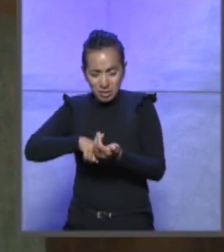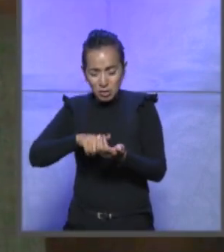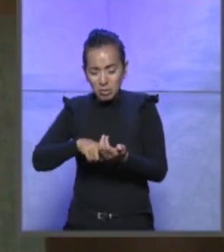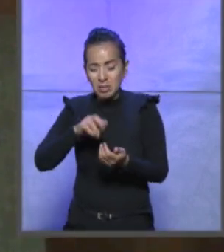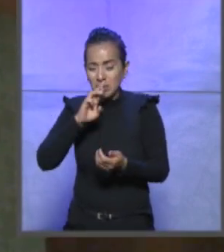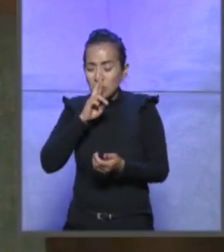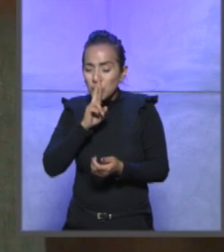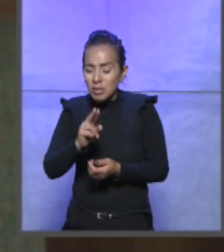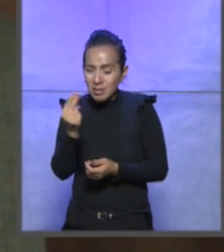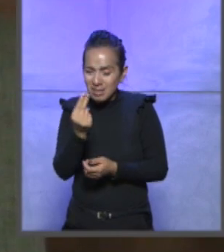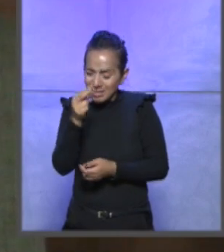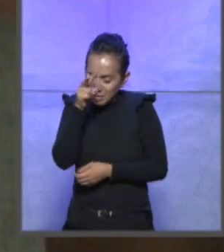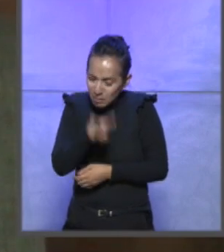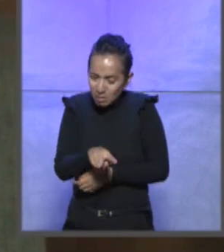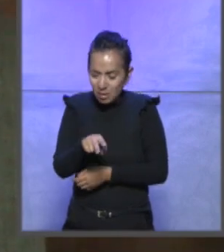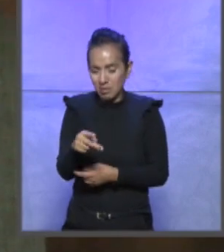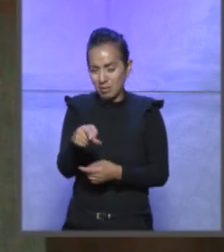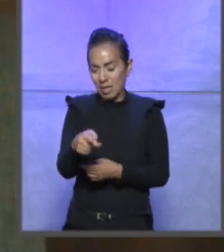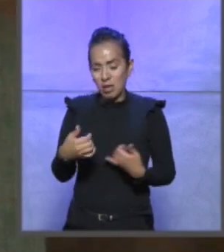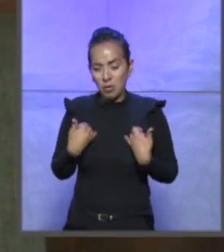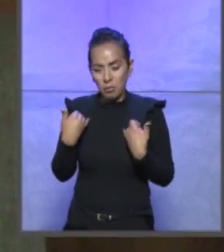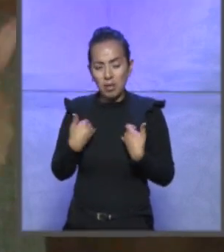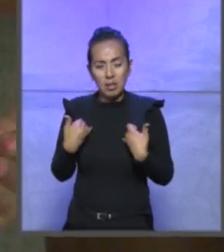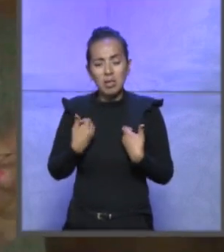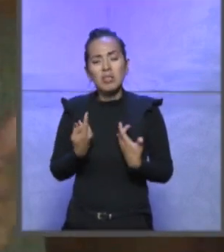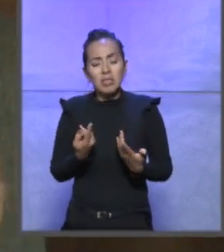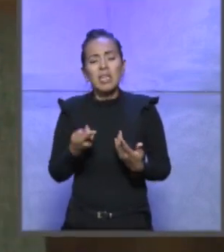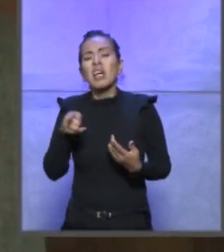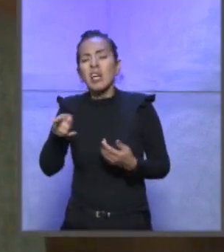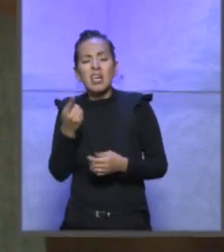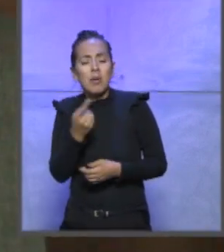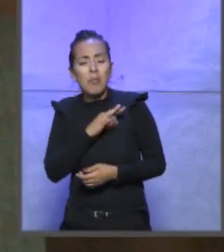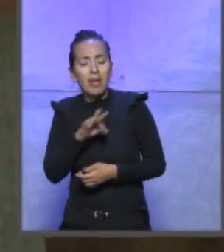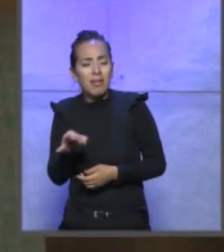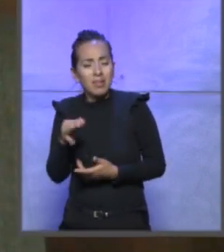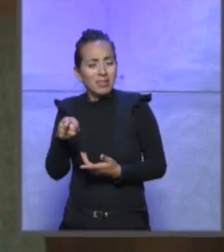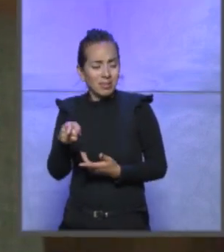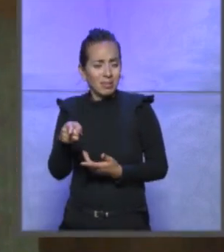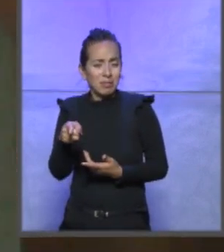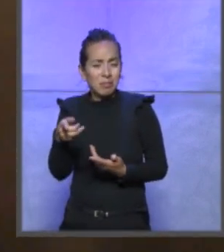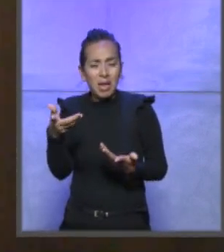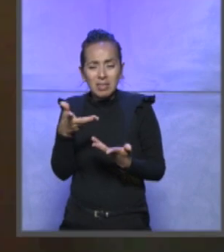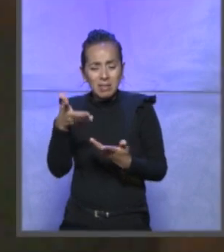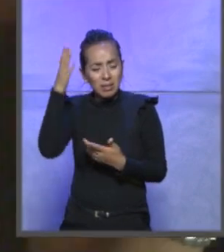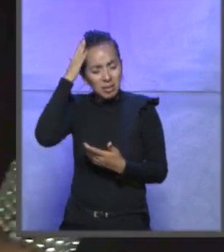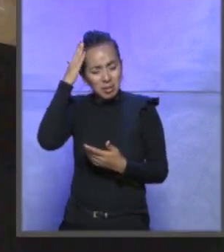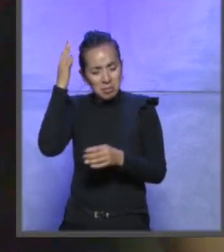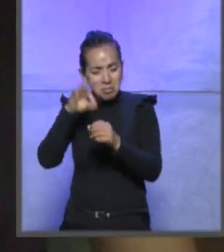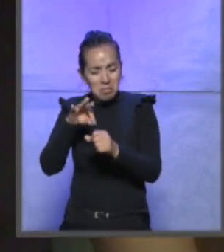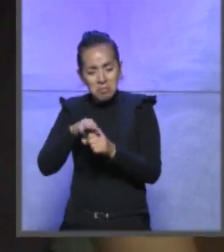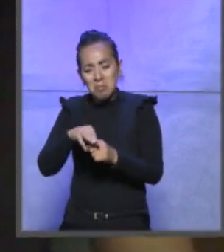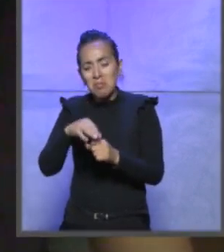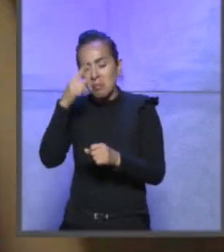necesidades reales de la juventud? ¿Y qué podrían hacer las autoridades electorales para impulsarlo? respondiendo